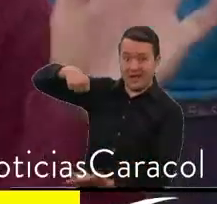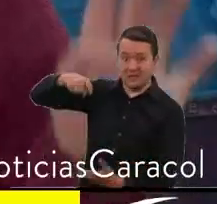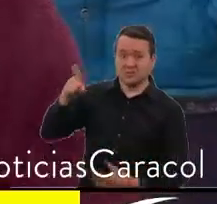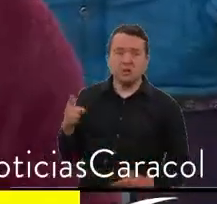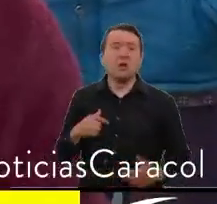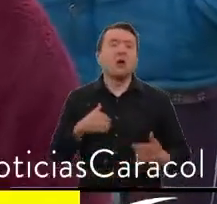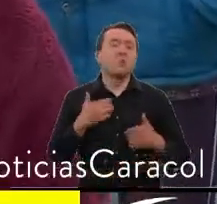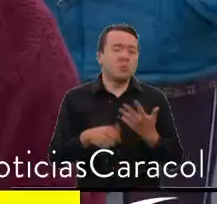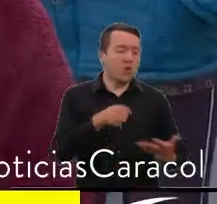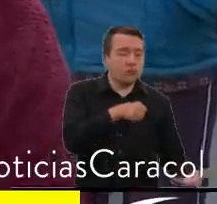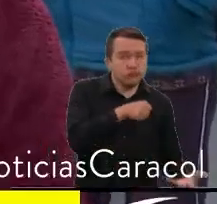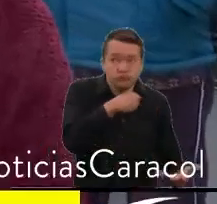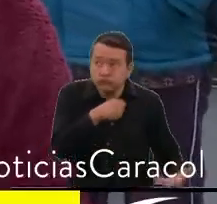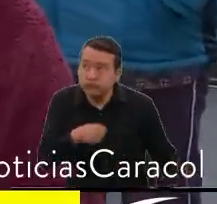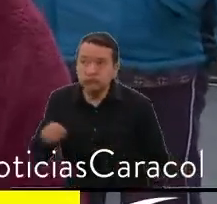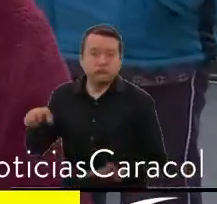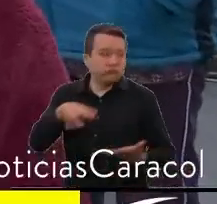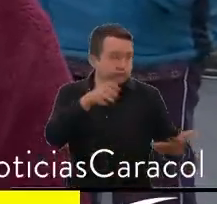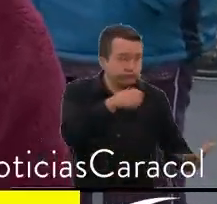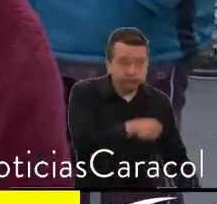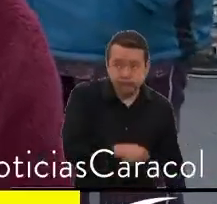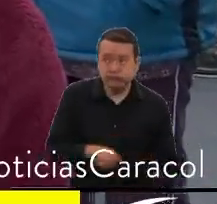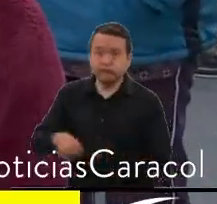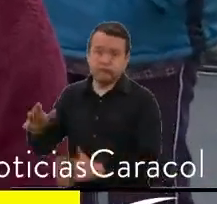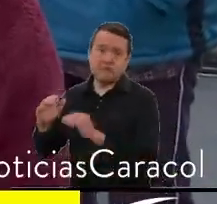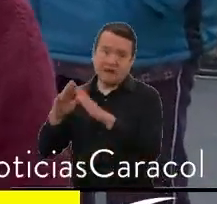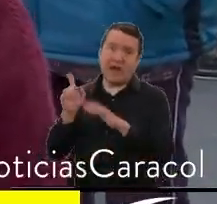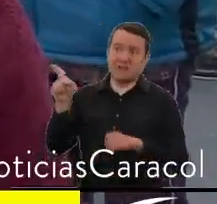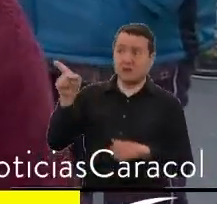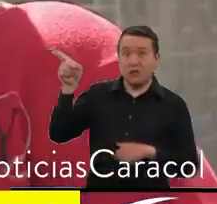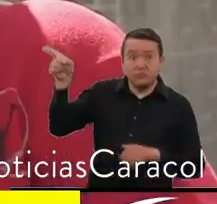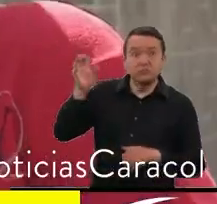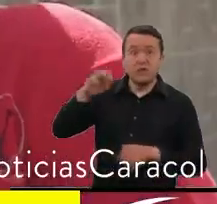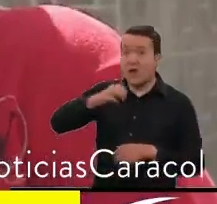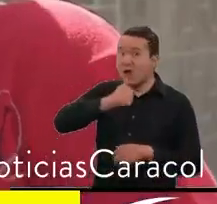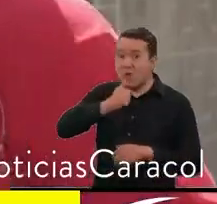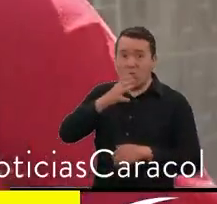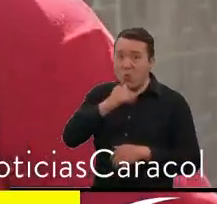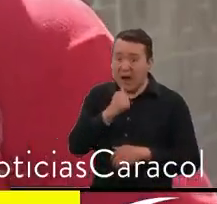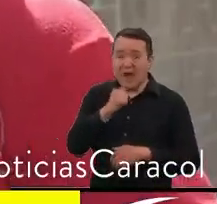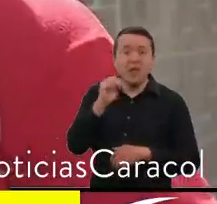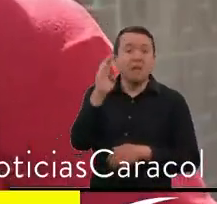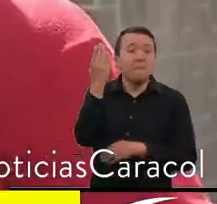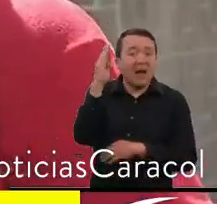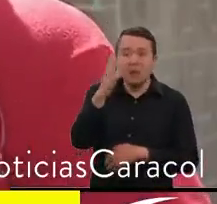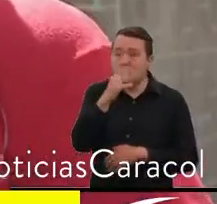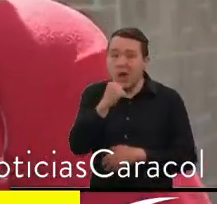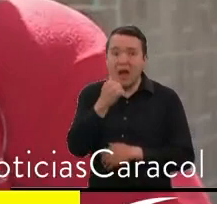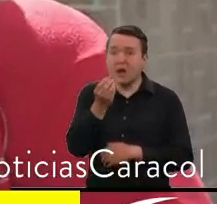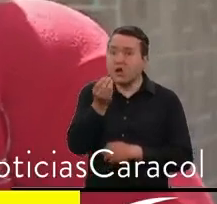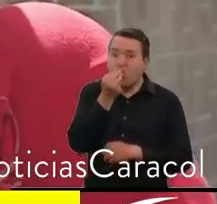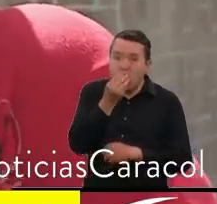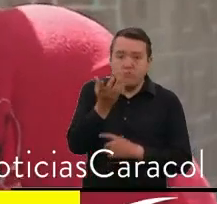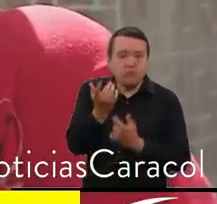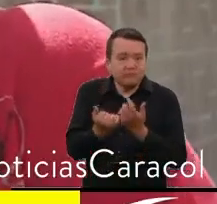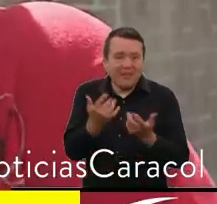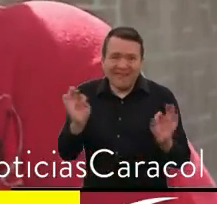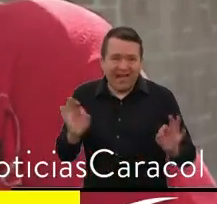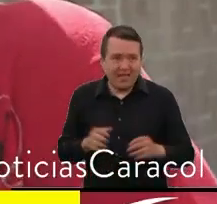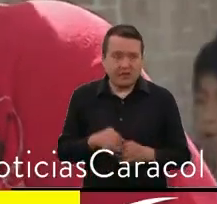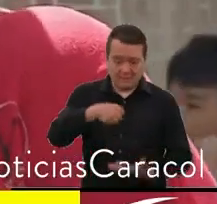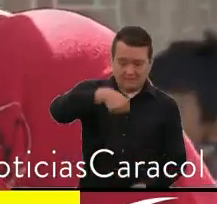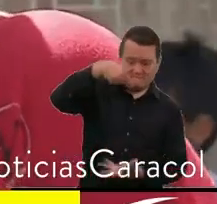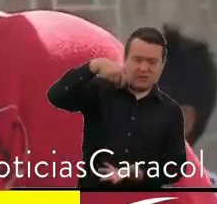vamos subiendo el agua, porque en la casa no hay agua ni para baño, ni para nada, ni para comer. Y un balde no alcanza para todas las familias. Las familias no soportamos